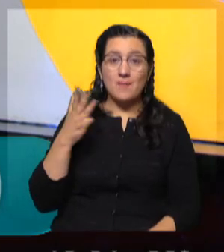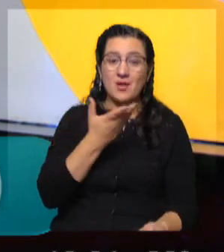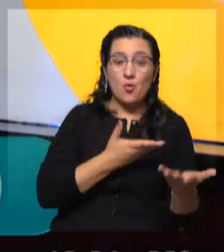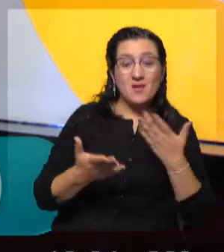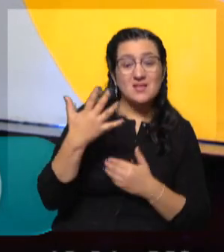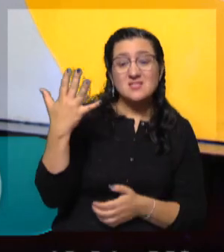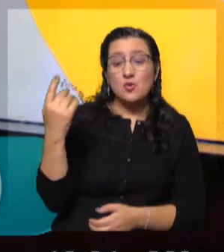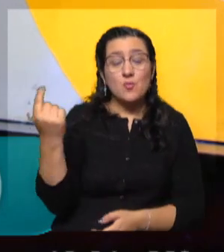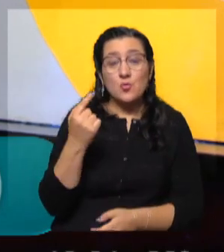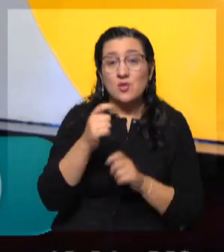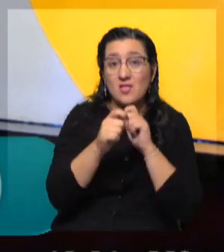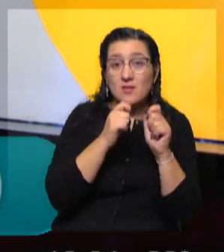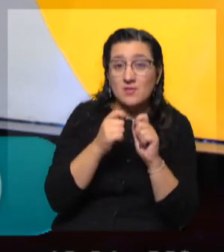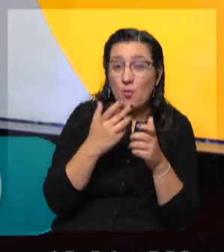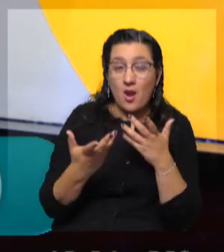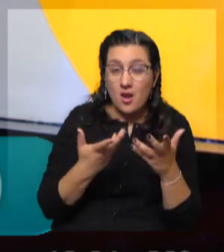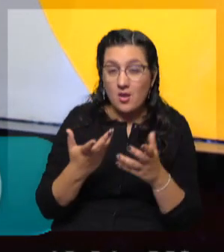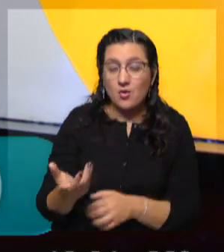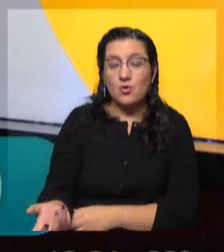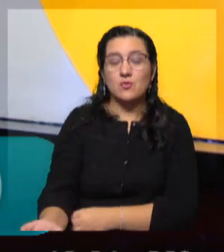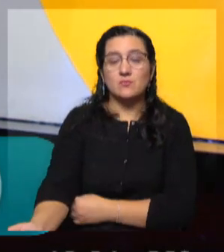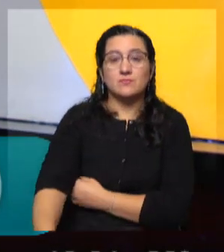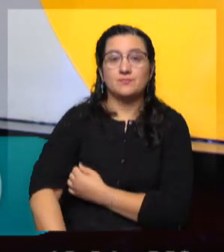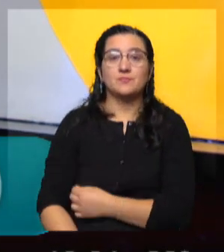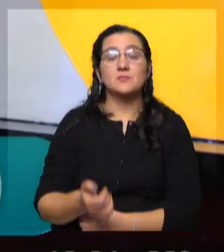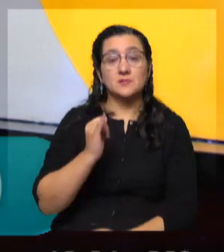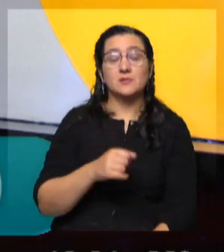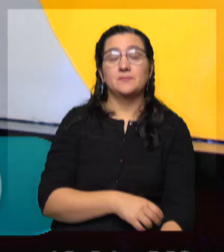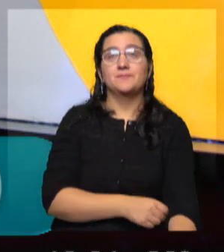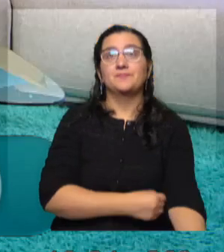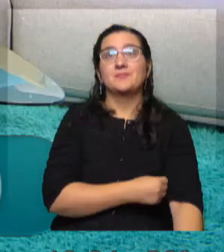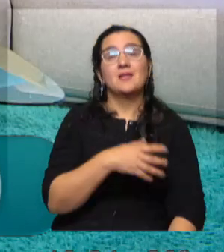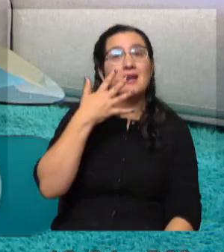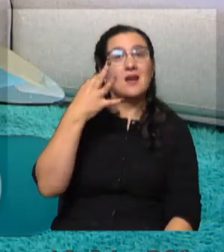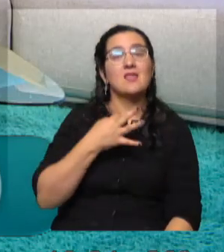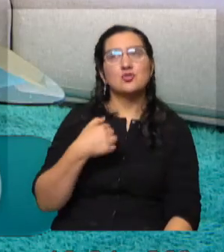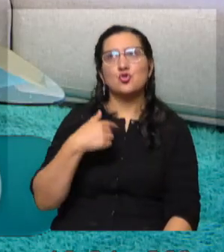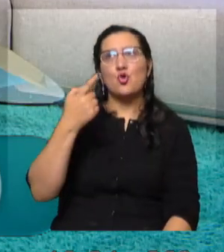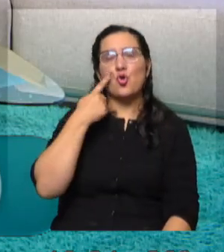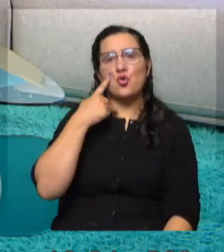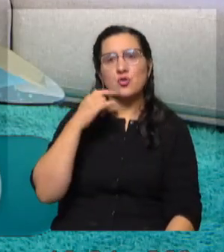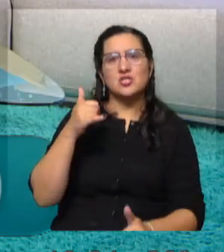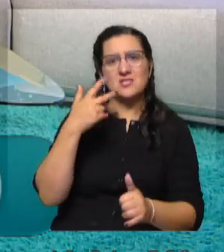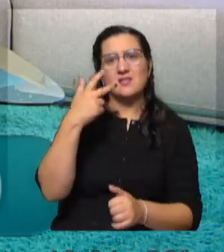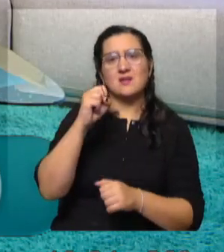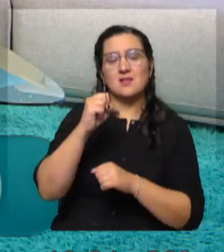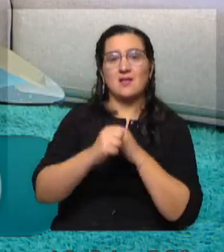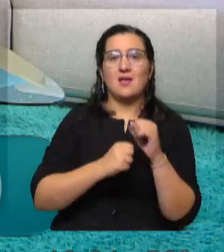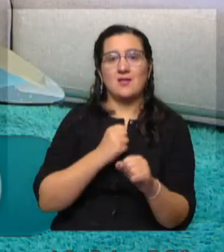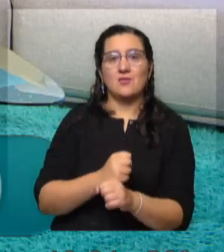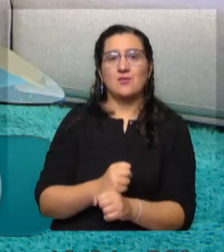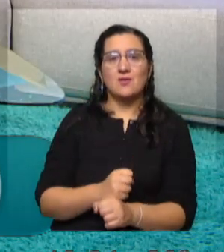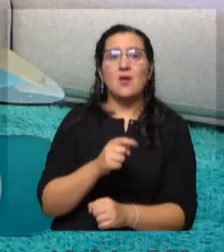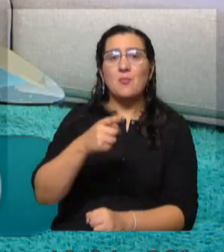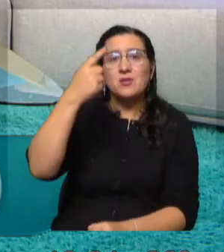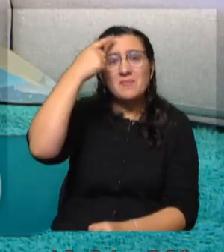5 minutos de hacerle una entrevista una pregunta te pasó o no Sí sí Bueno no en realidad lo conozco hace 30 años Juan Pablo vamos arriba Juan Pablo vos que